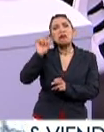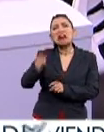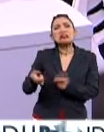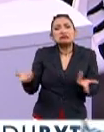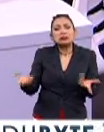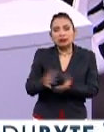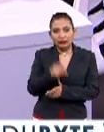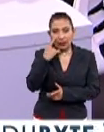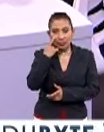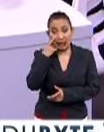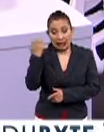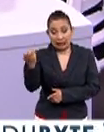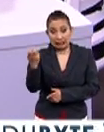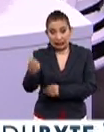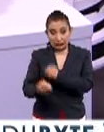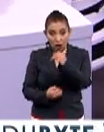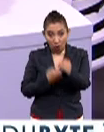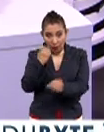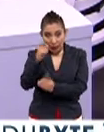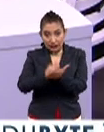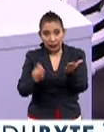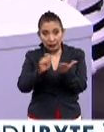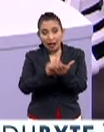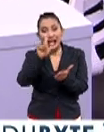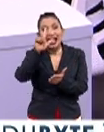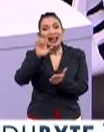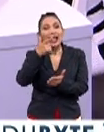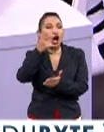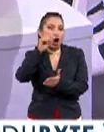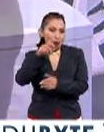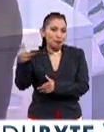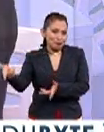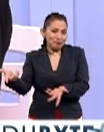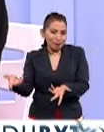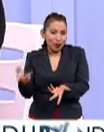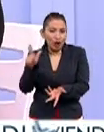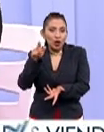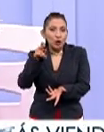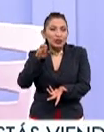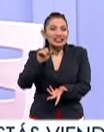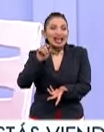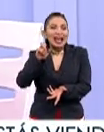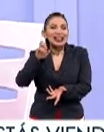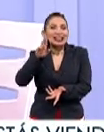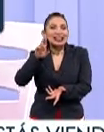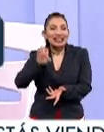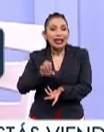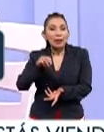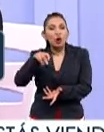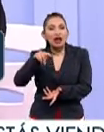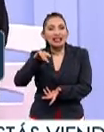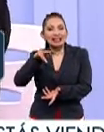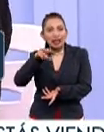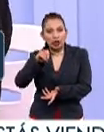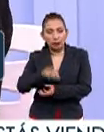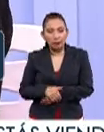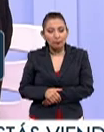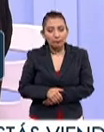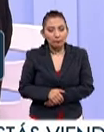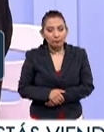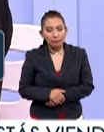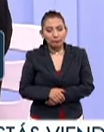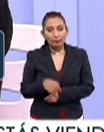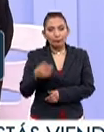una obra escrita por Legom, Luis Enrique Gutiérrez Ortiz Monasterio. Y